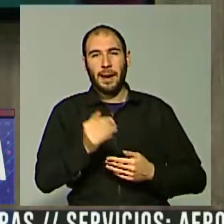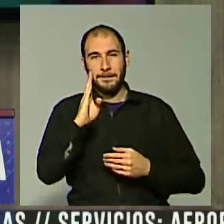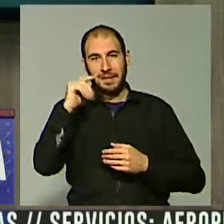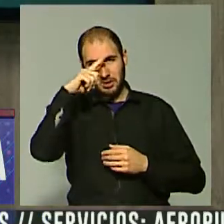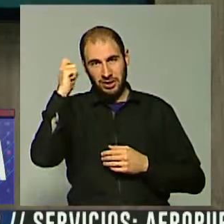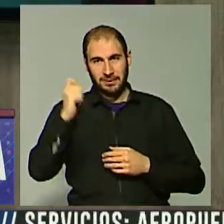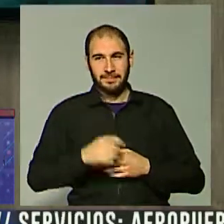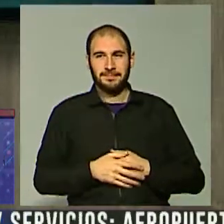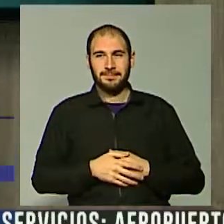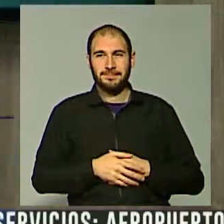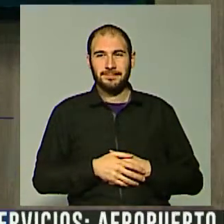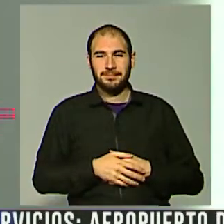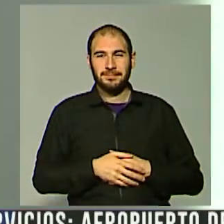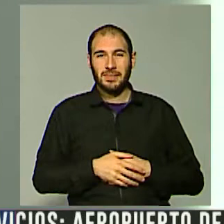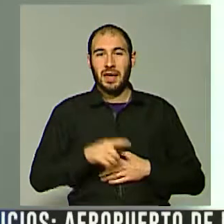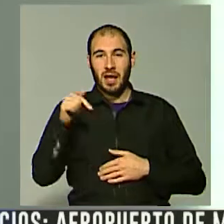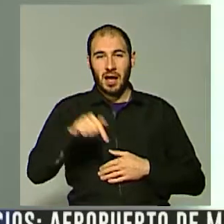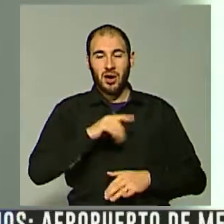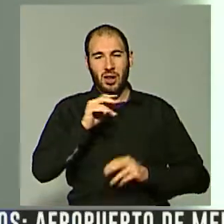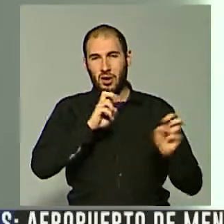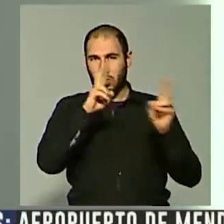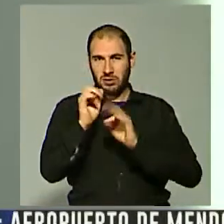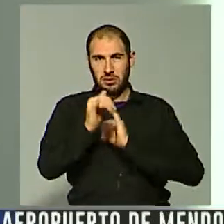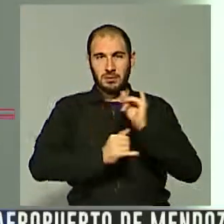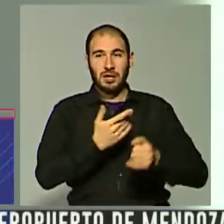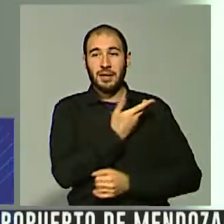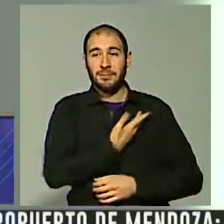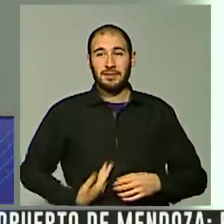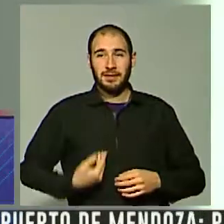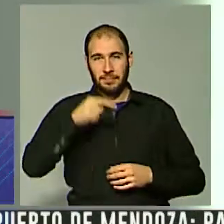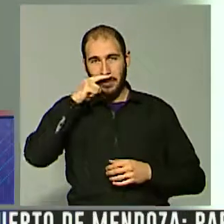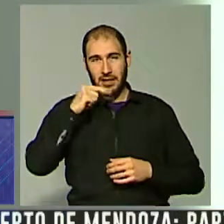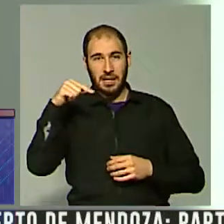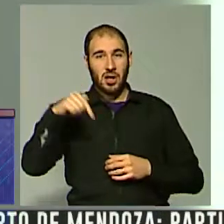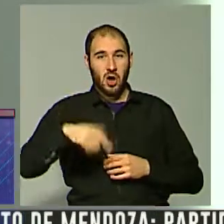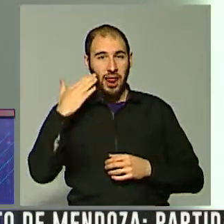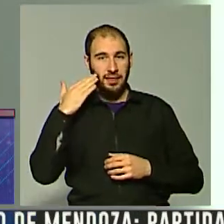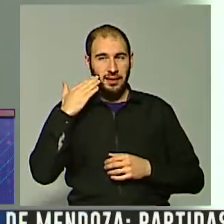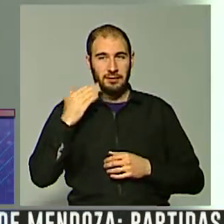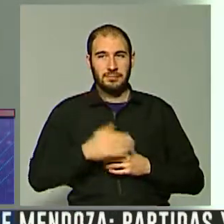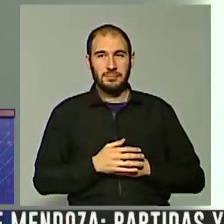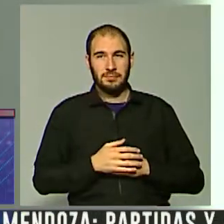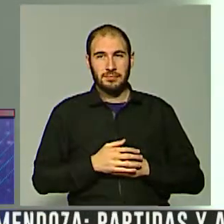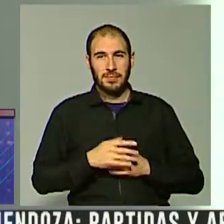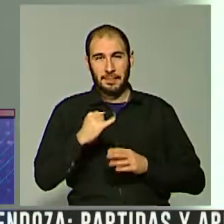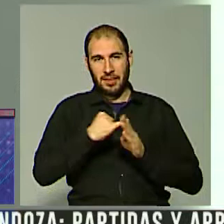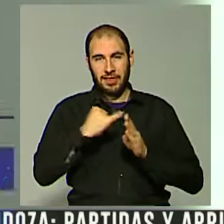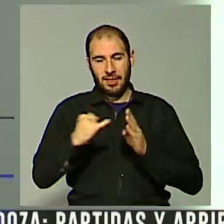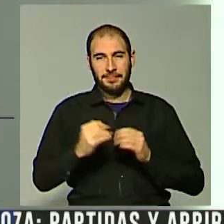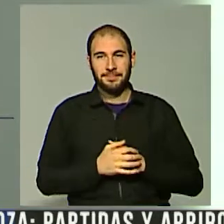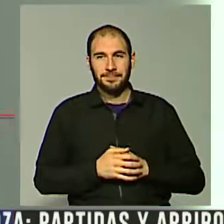Nacional. Bueno, ahora vamos a pasar a otro tema porque el presidente Mauricio Macri durante la jornada de hoy, precisamente al